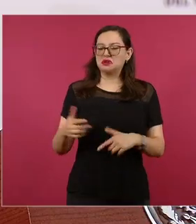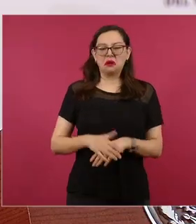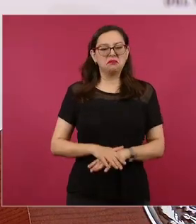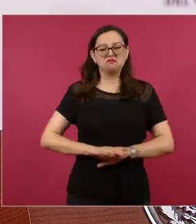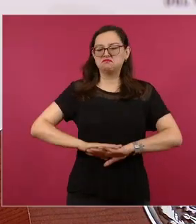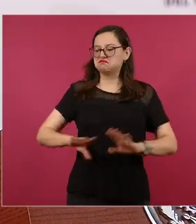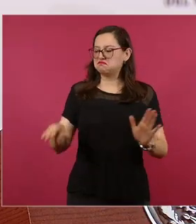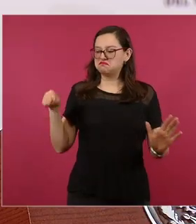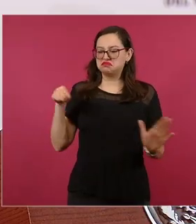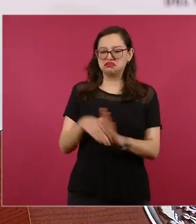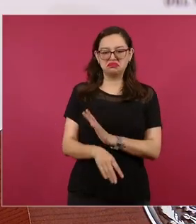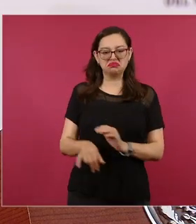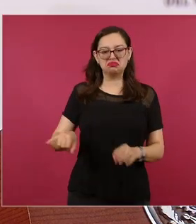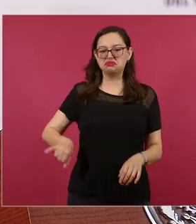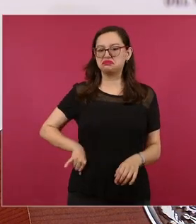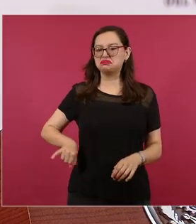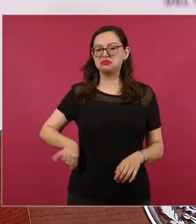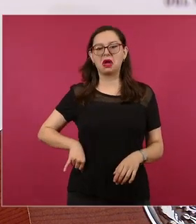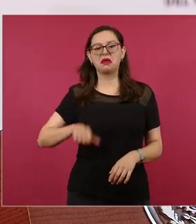perdida.